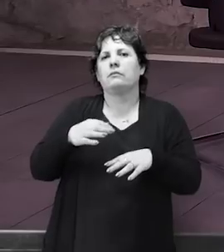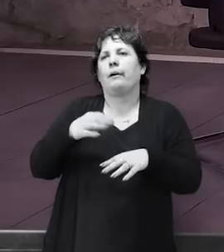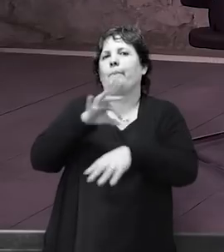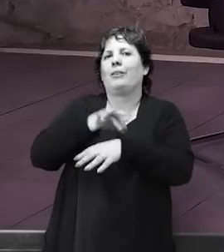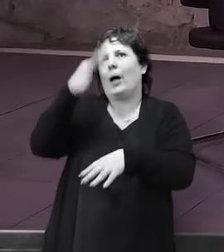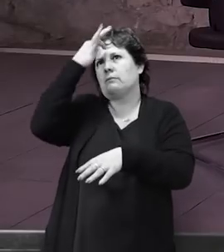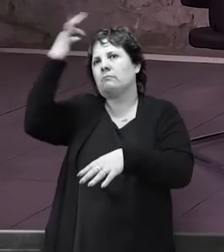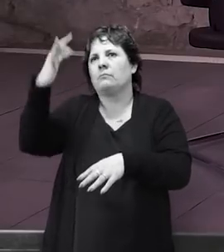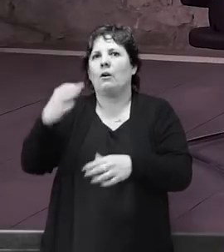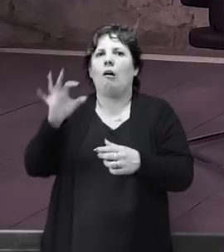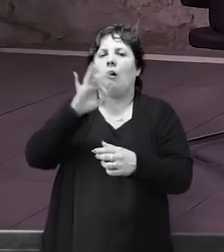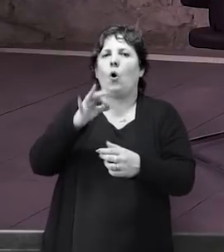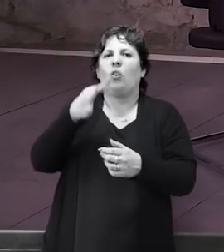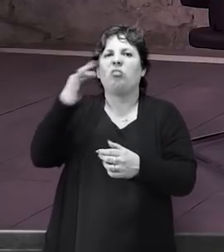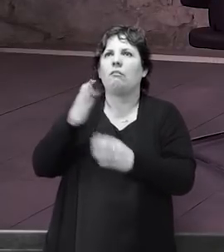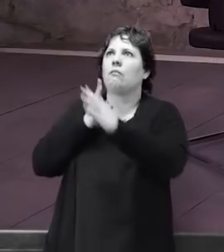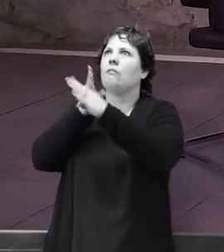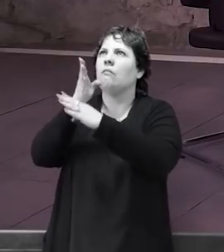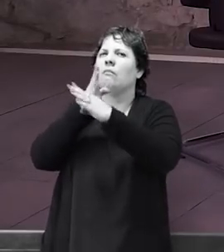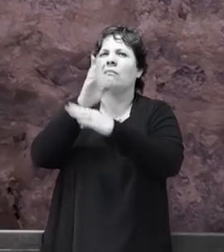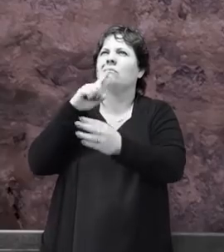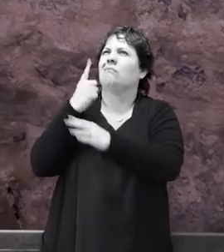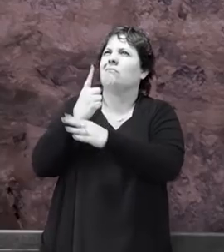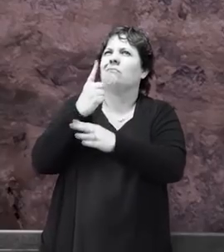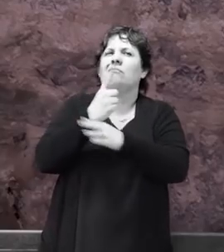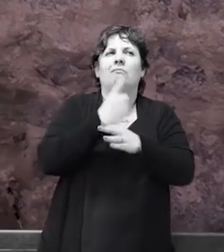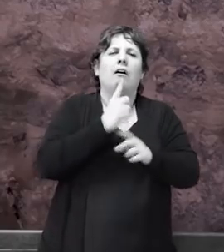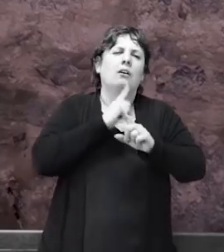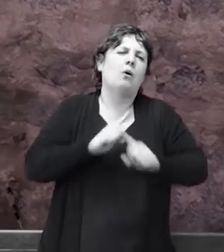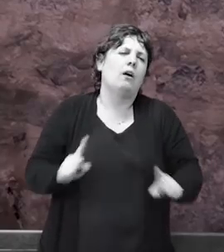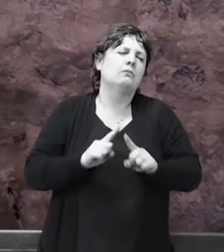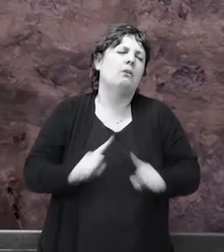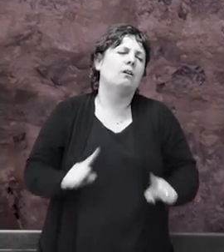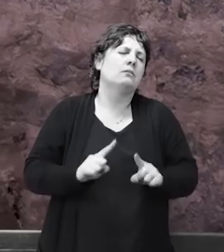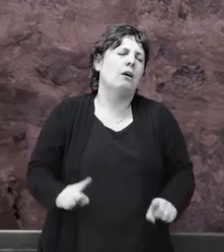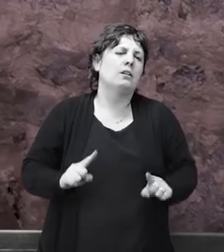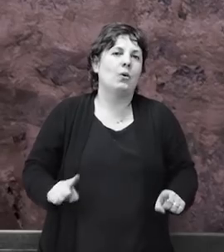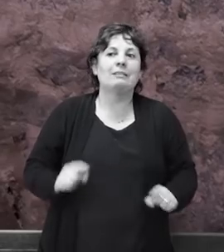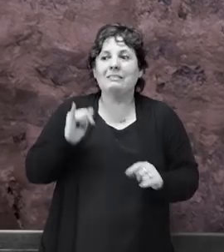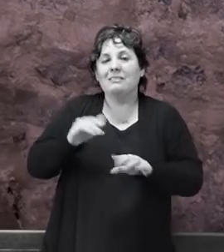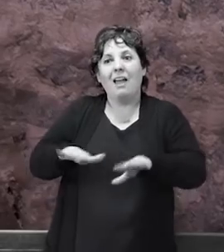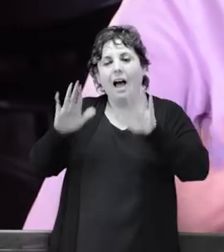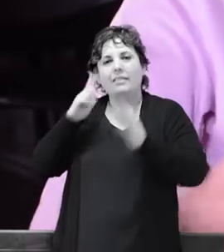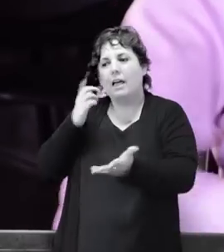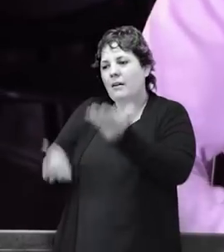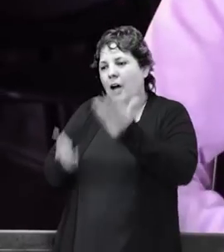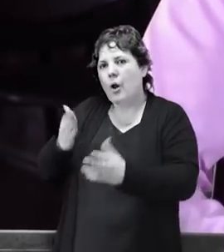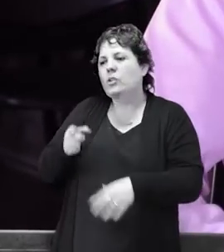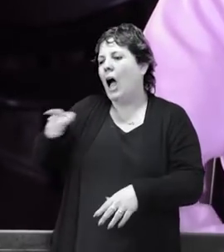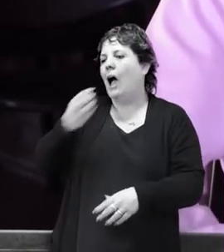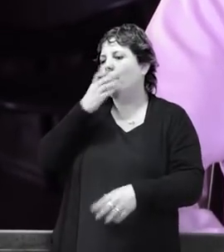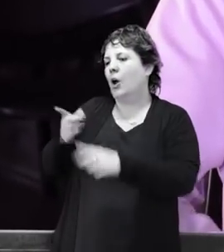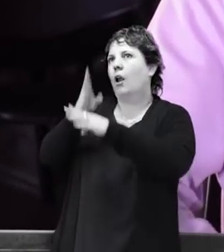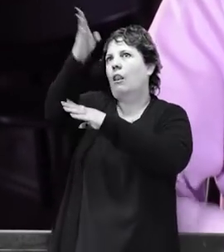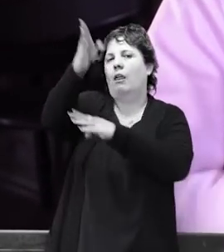instancias de atención que a veces no son las oportunas. Uno teniendo buena evaluación puede saber qué es lo más conveniente para